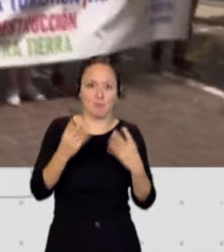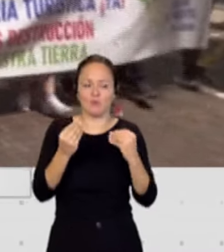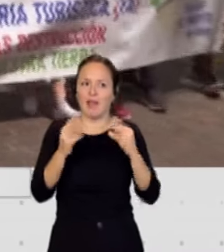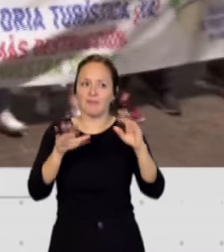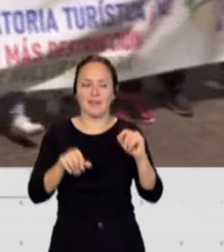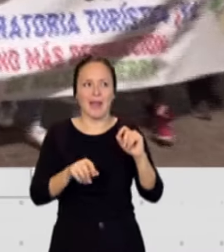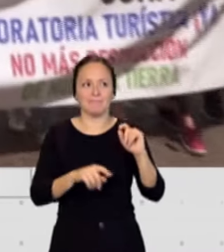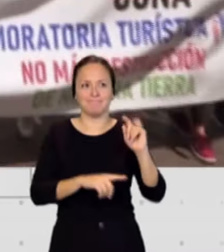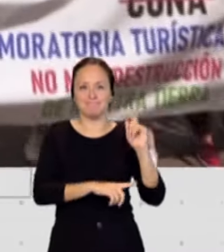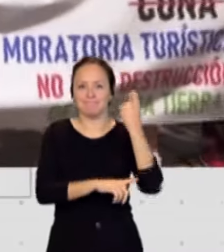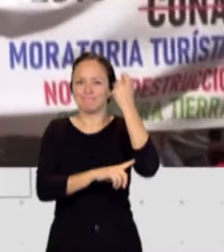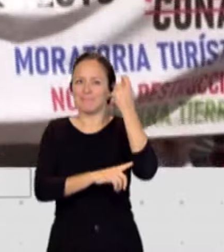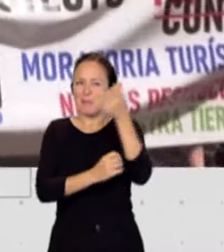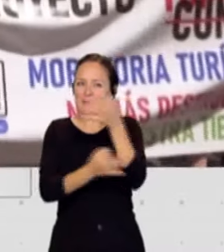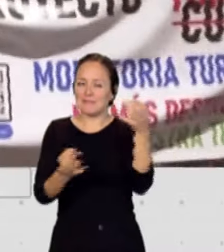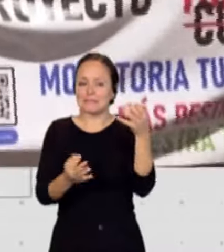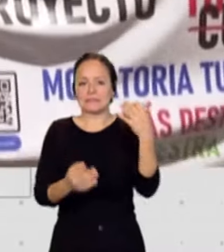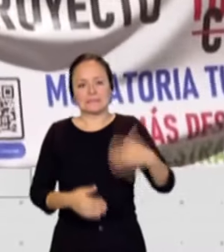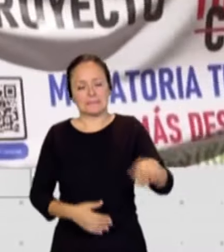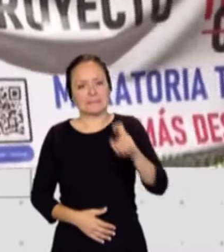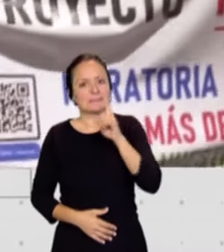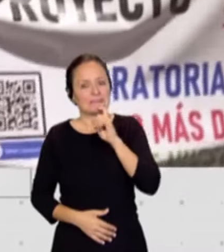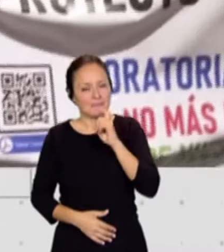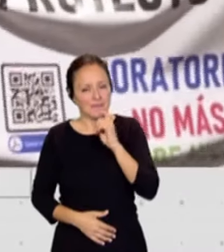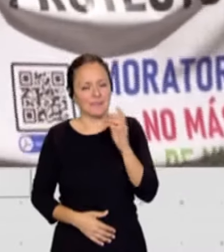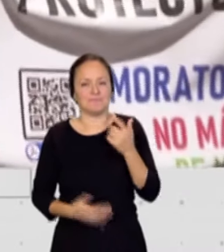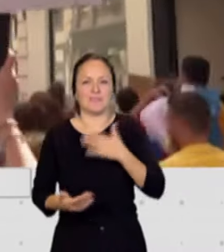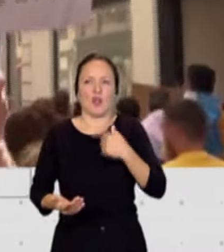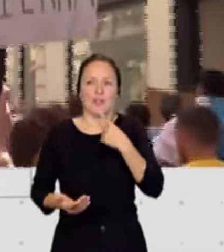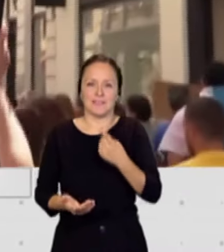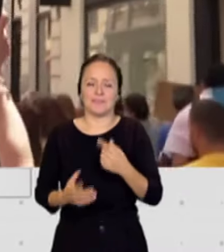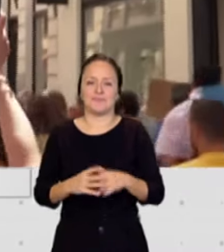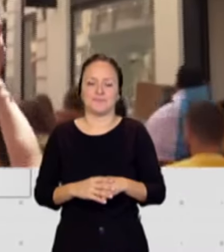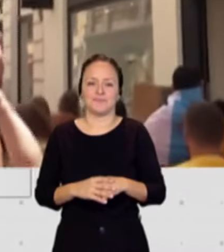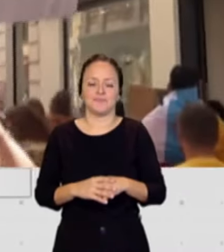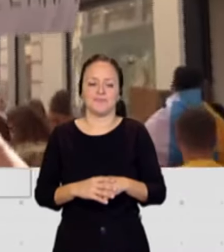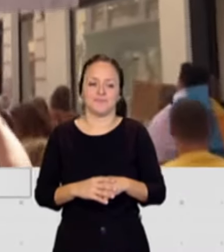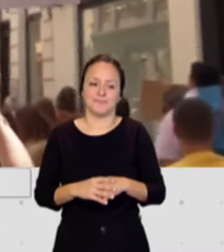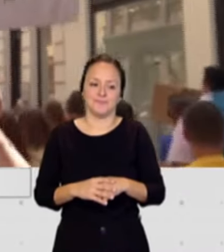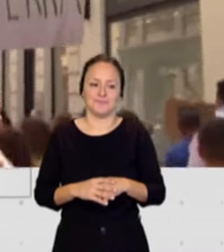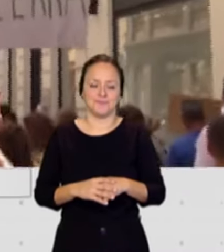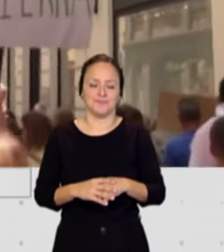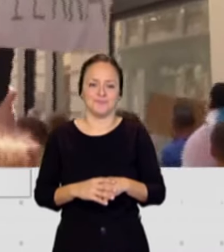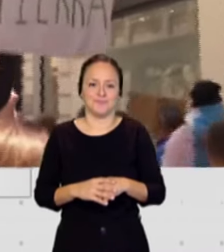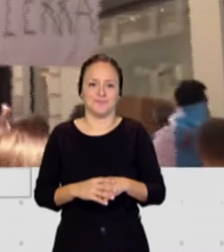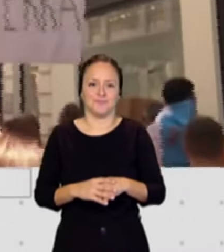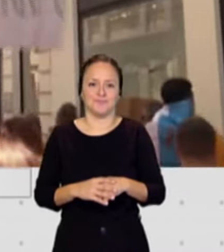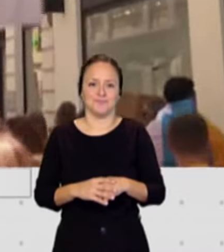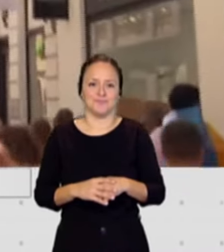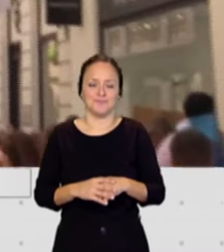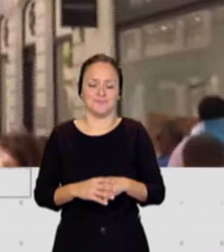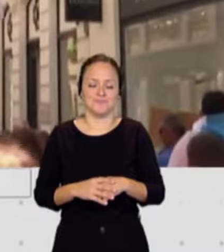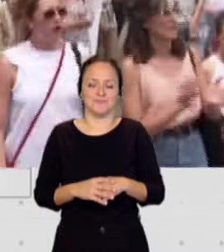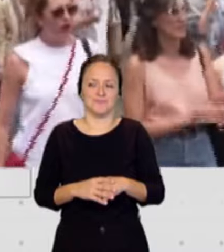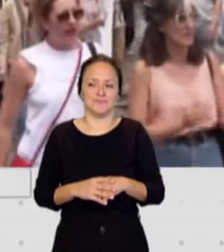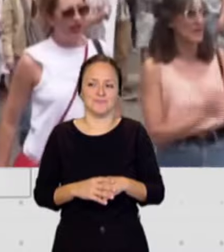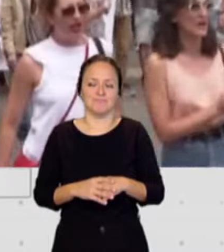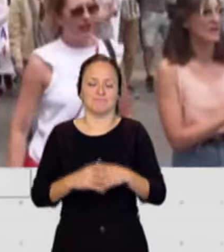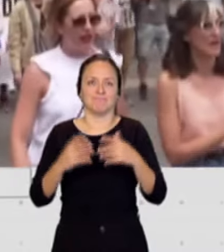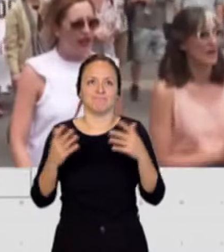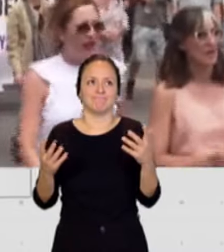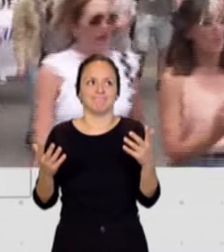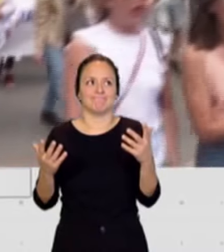para tenerla completa y hacerla buena me refiero a la digestión eh este es uno de ellos no Eh Yo